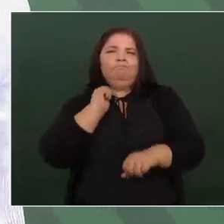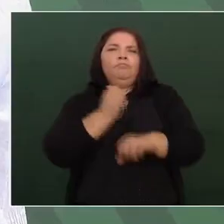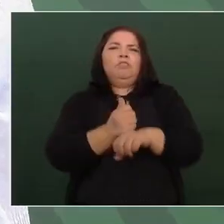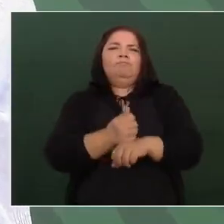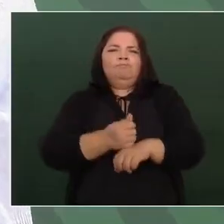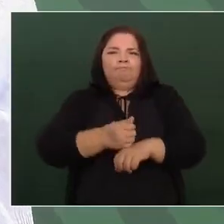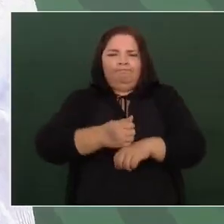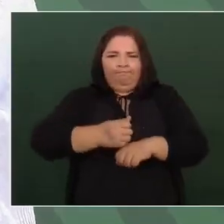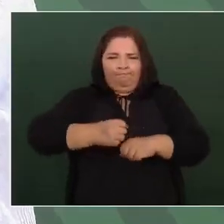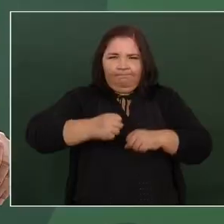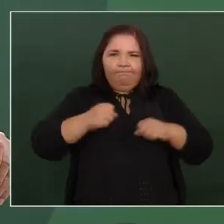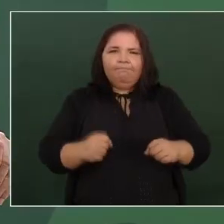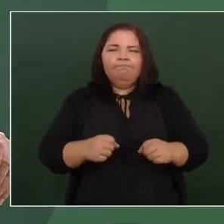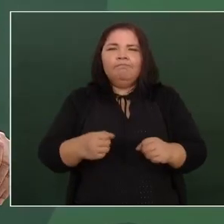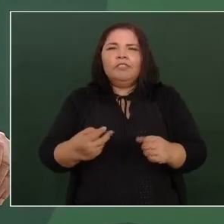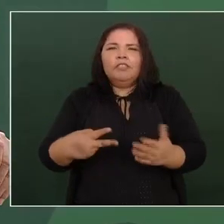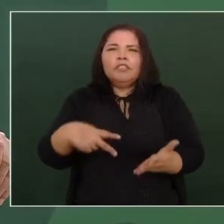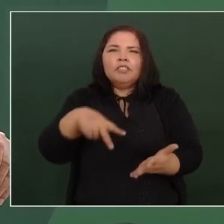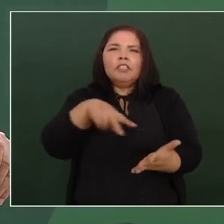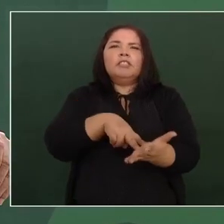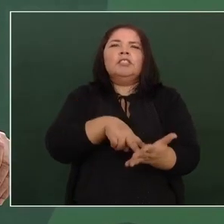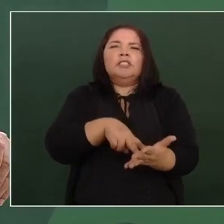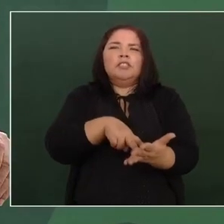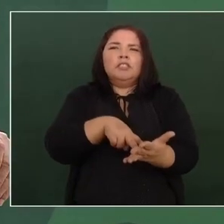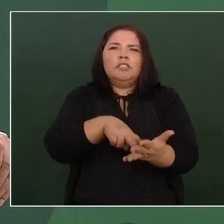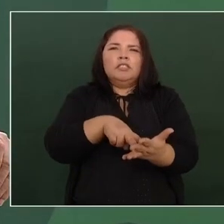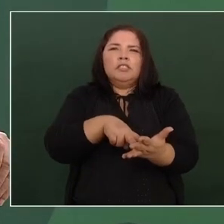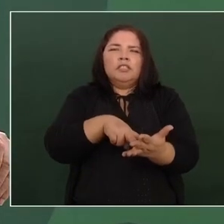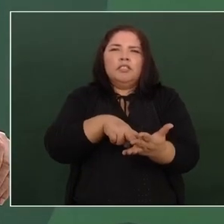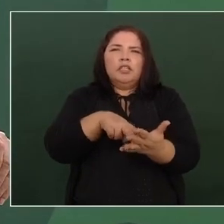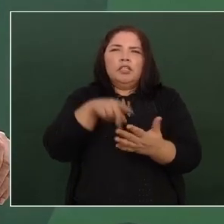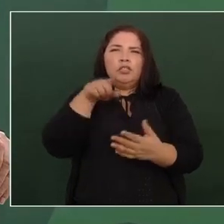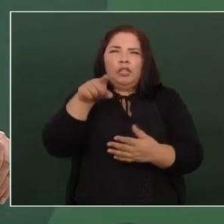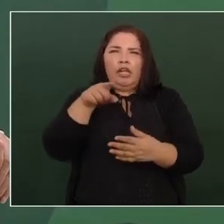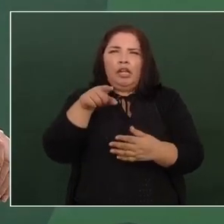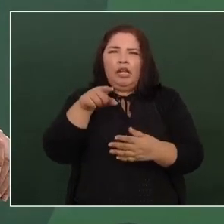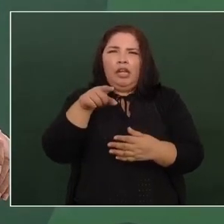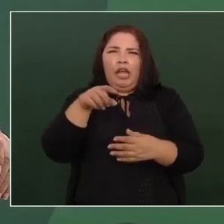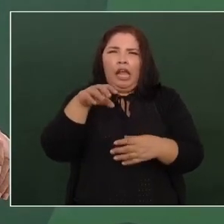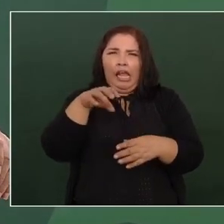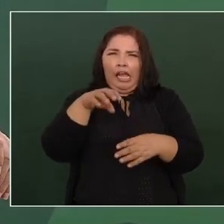a decir en una ocasión: le muerden la mano